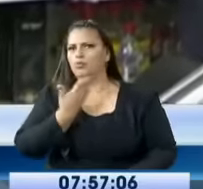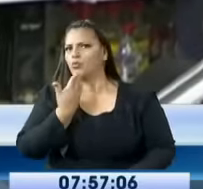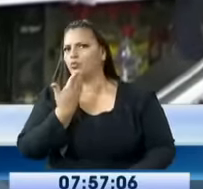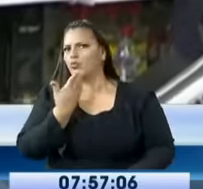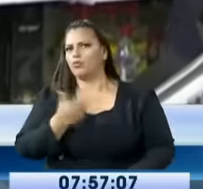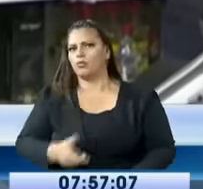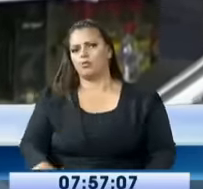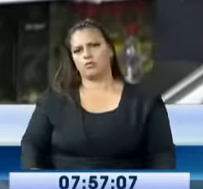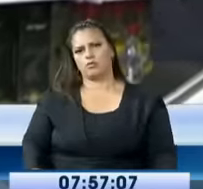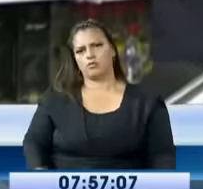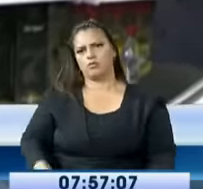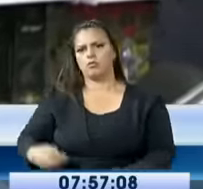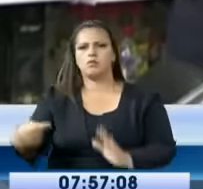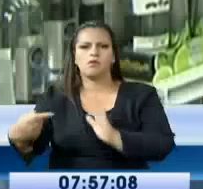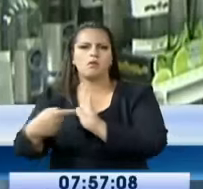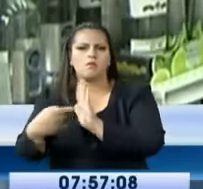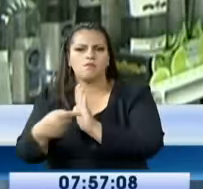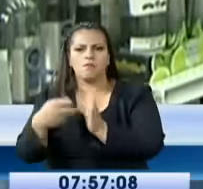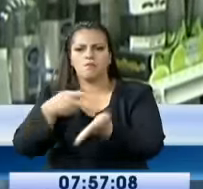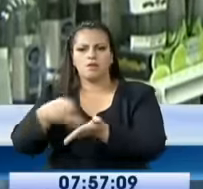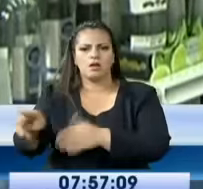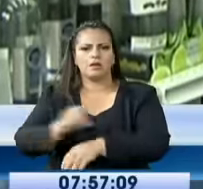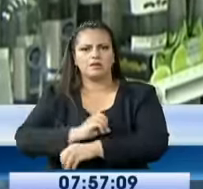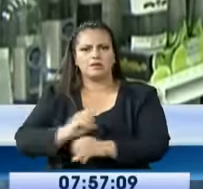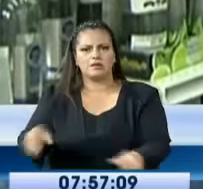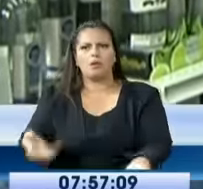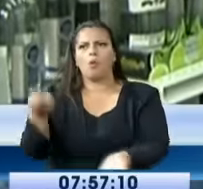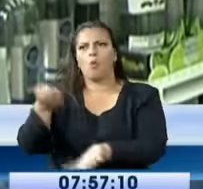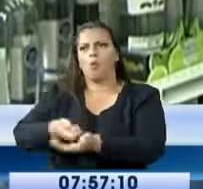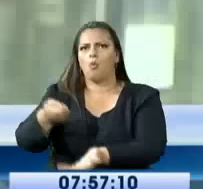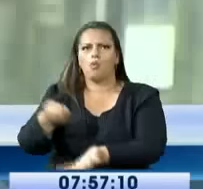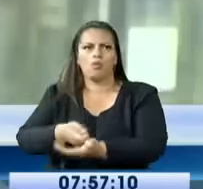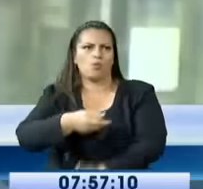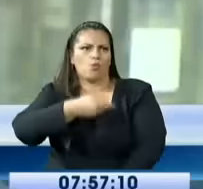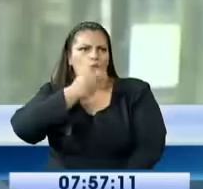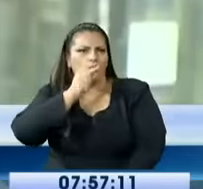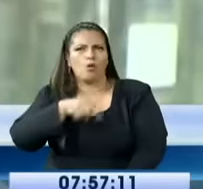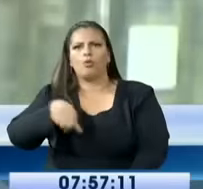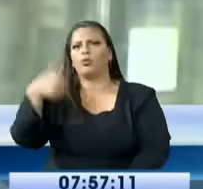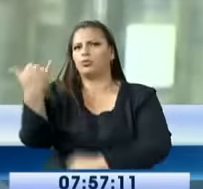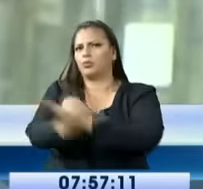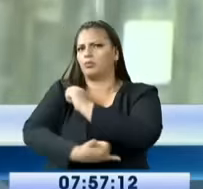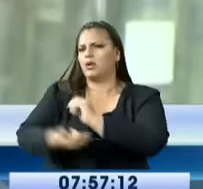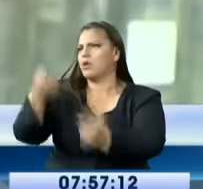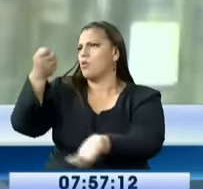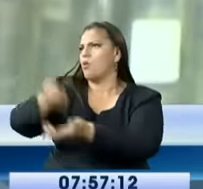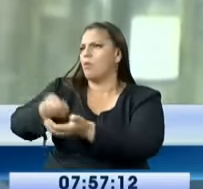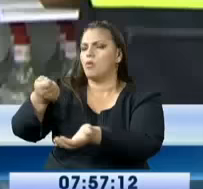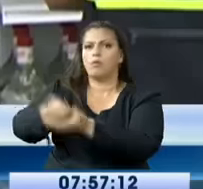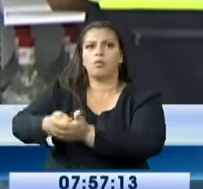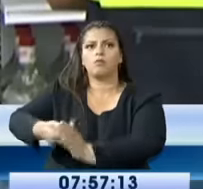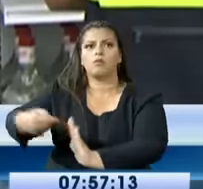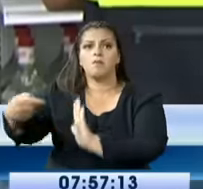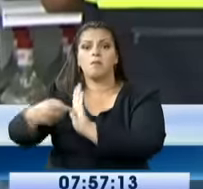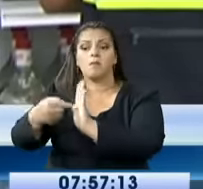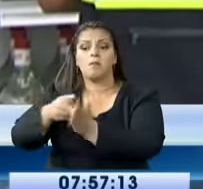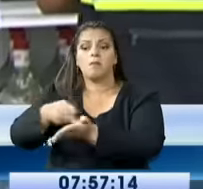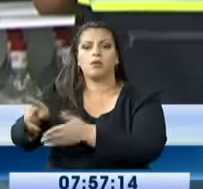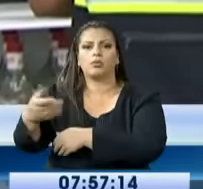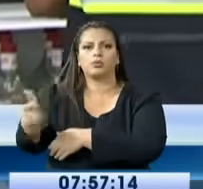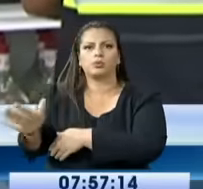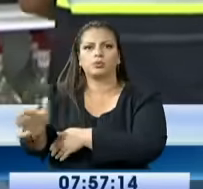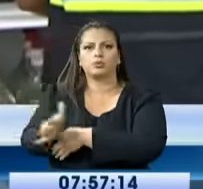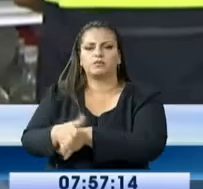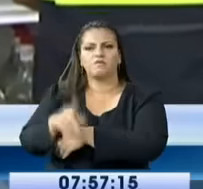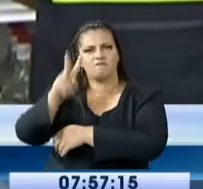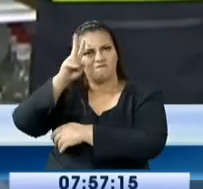son los licores importados. De momento no hubo irregularidades durante el operativo, pero Aduanas del Ecuador informó que